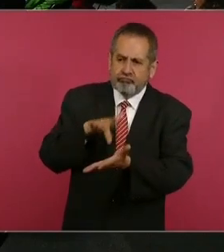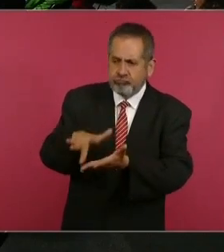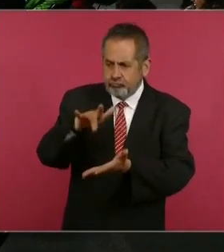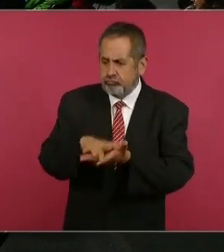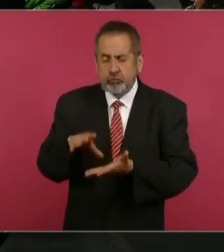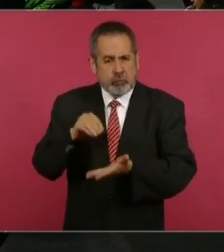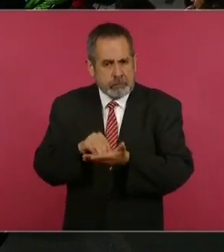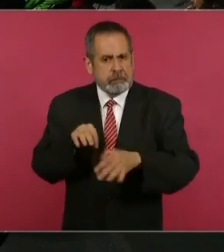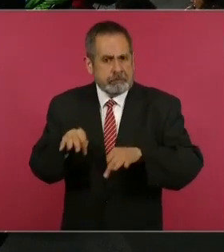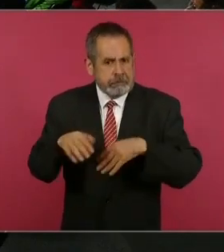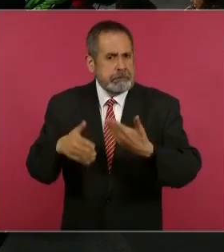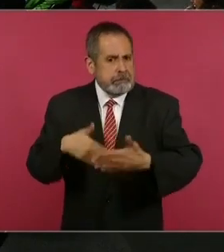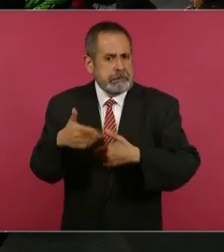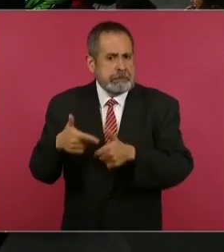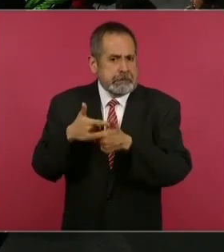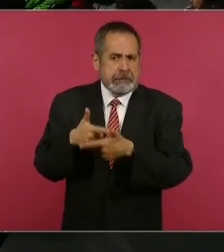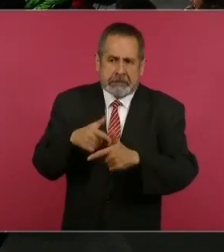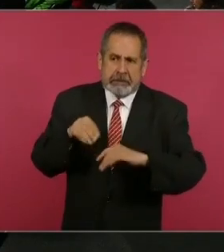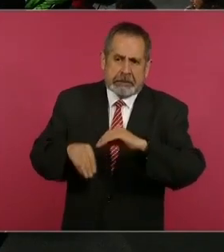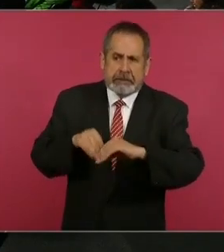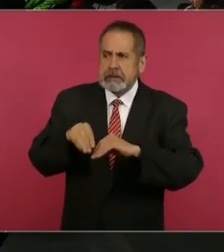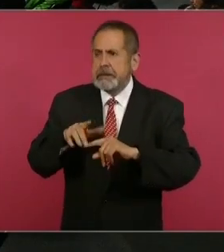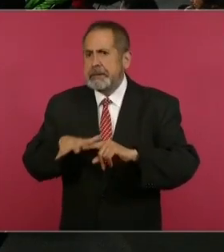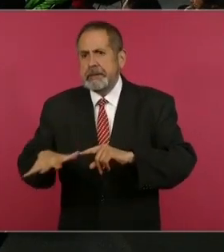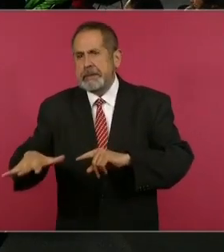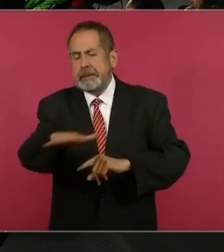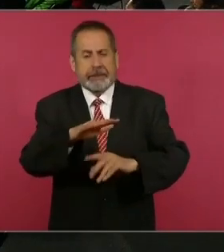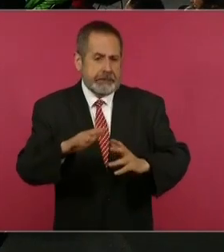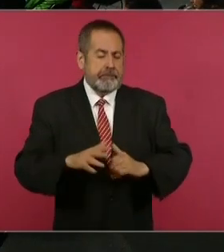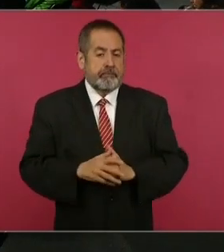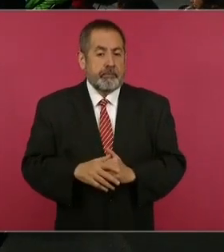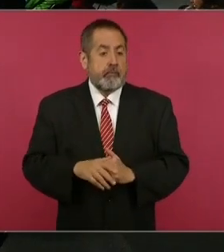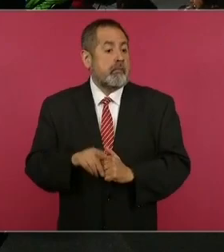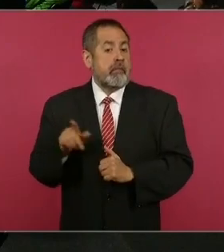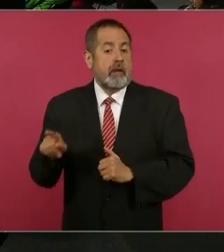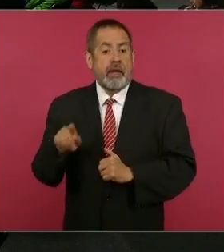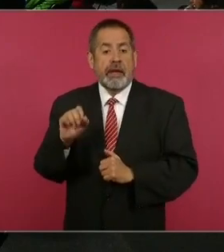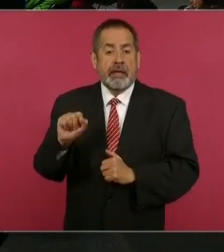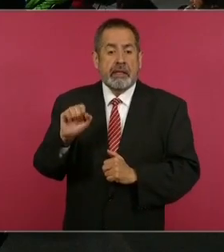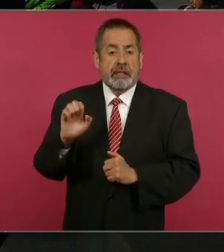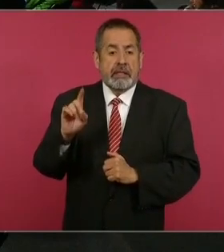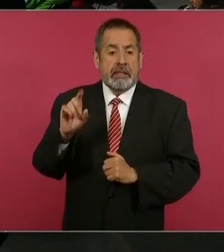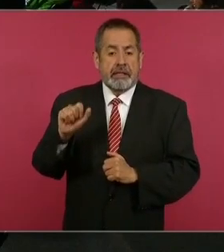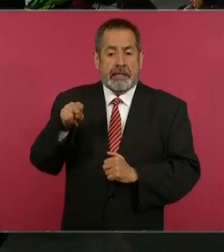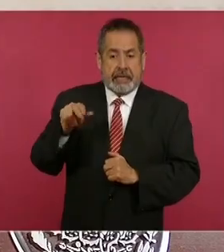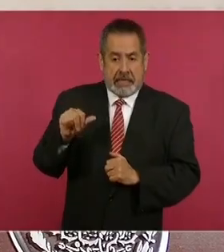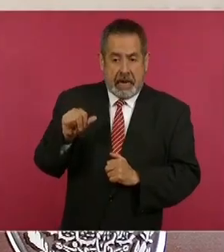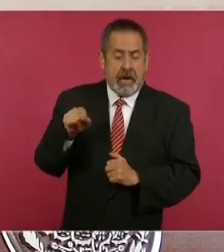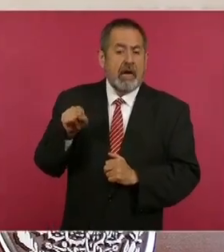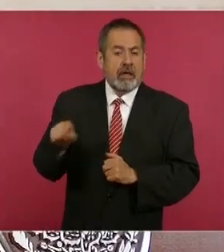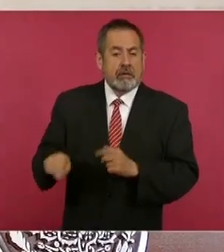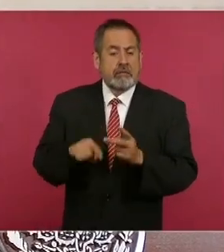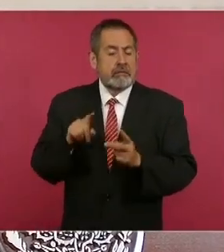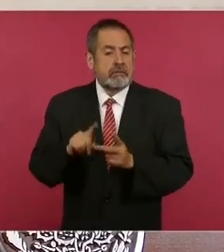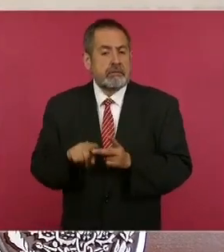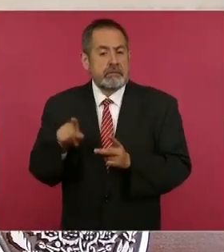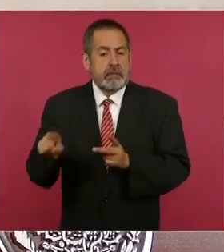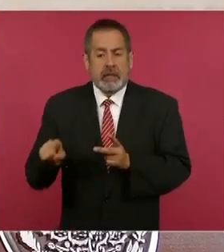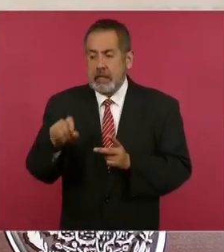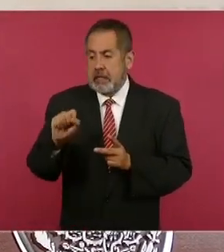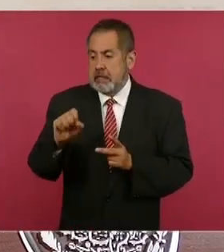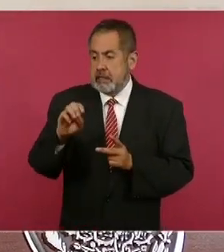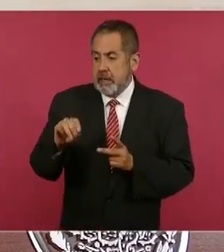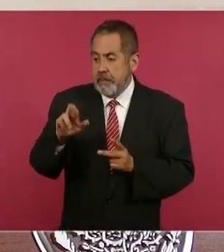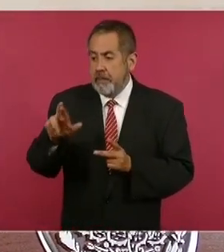trabajando, tanto la Secretaría de la Defensa como la Secretaría de Marina,